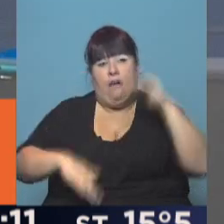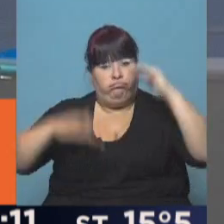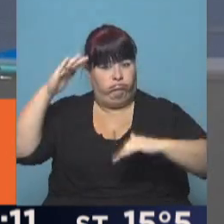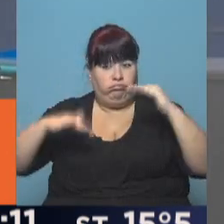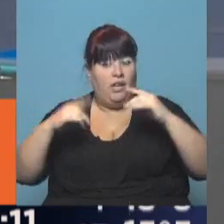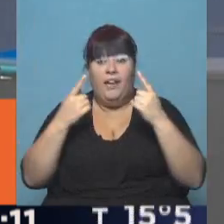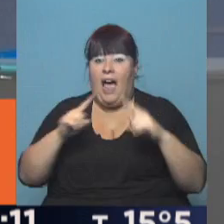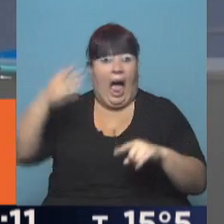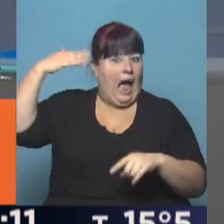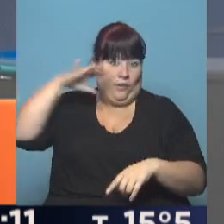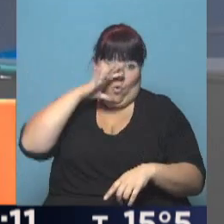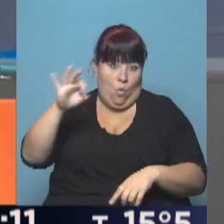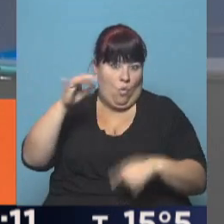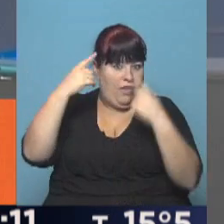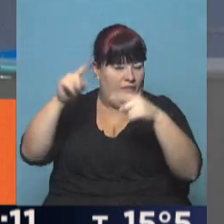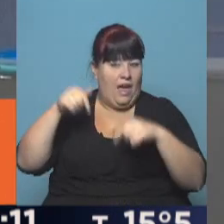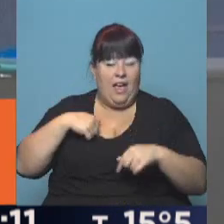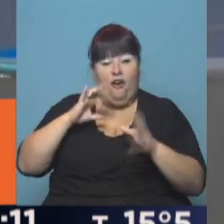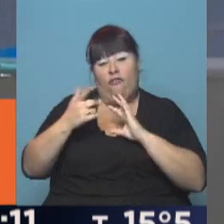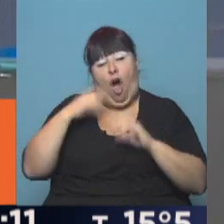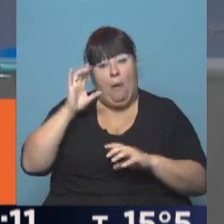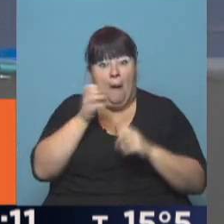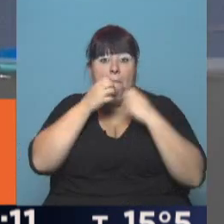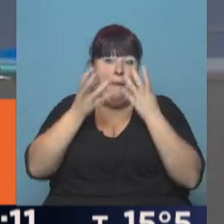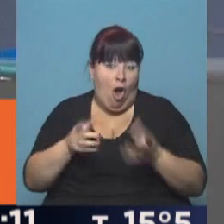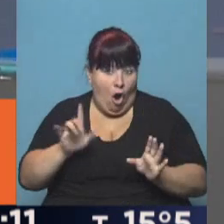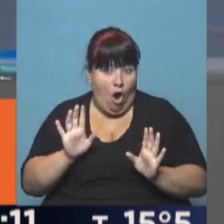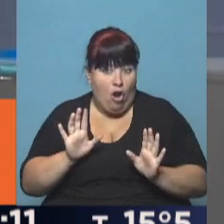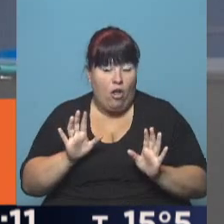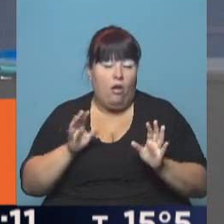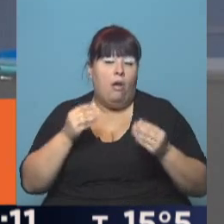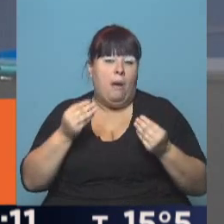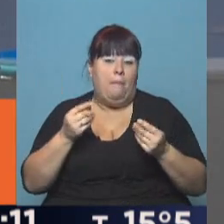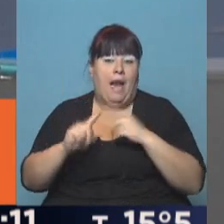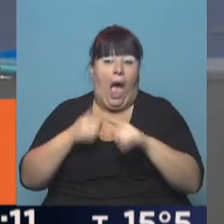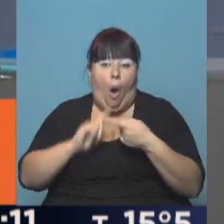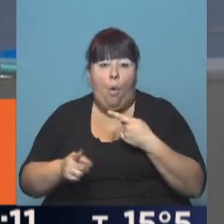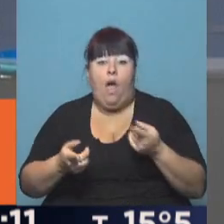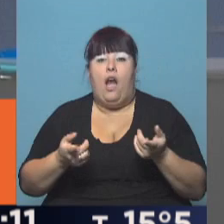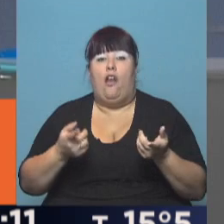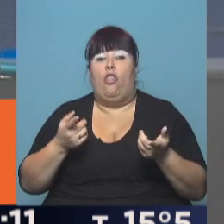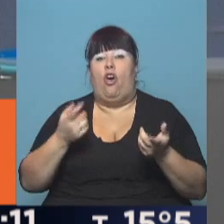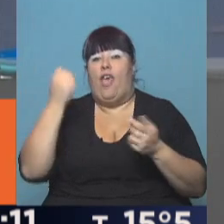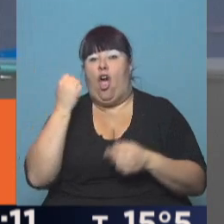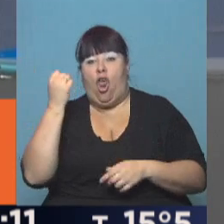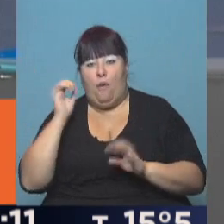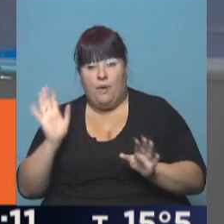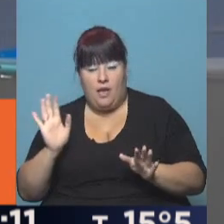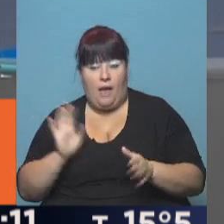No ha sido así en el pasado. Eso, a nuestro modo de ver, facilita la coordinación